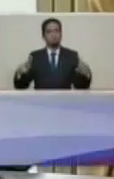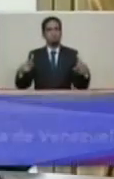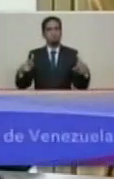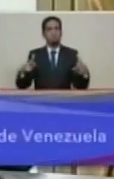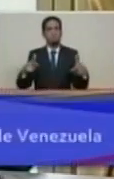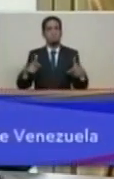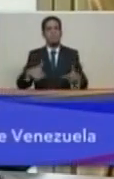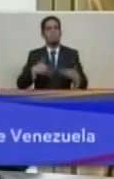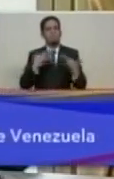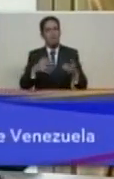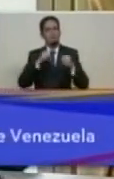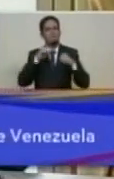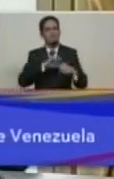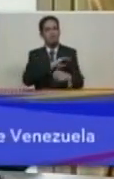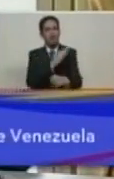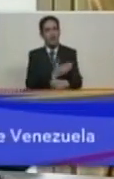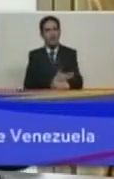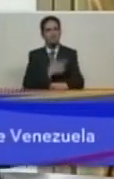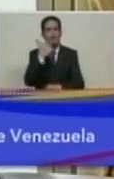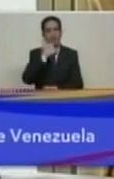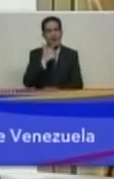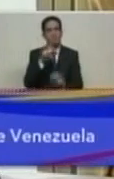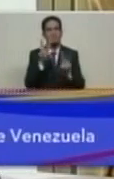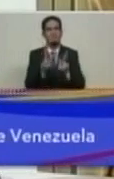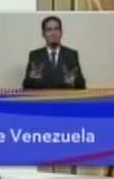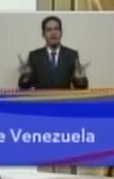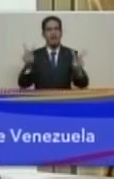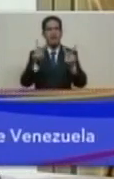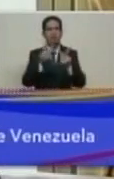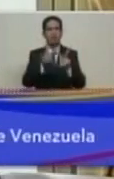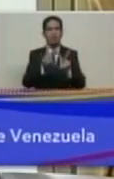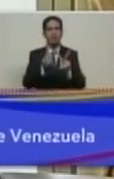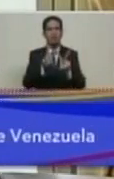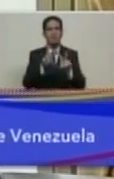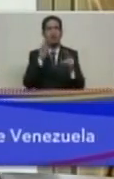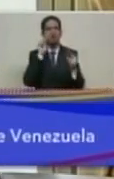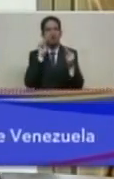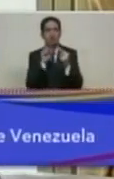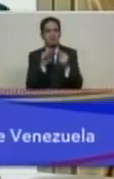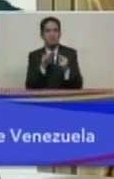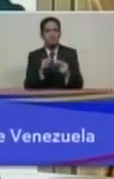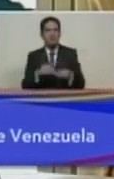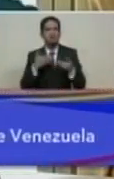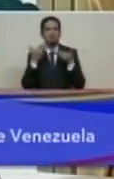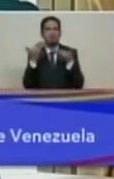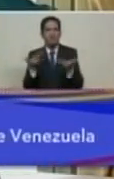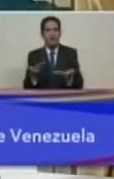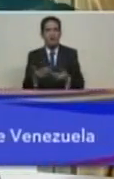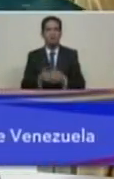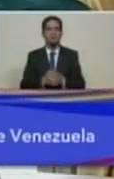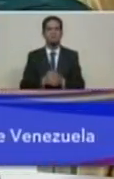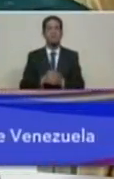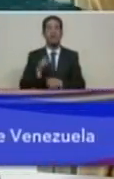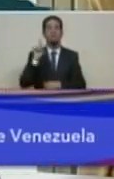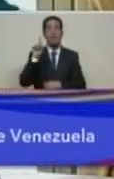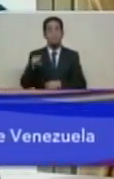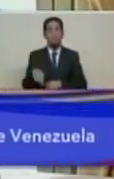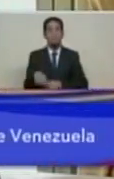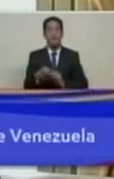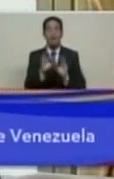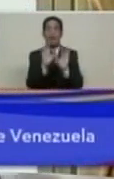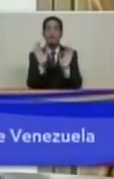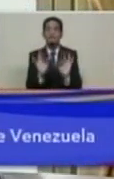calidad, en los valores que transmite, en el conocimiento que transmite, y además en la manera como